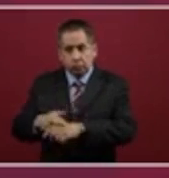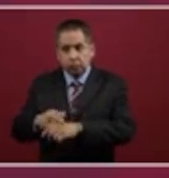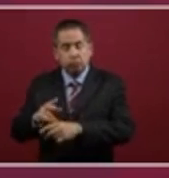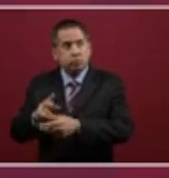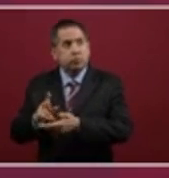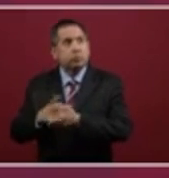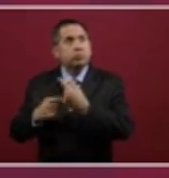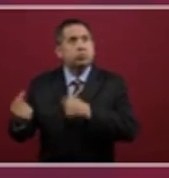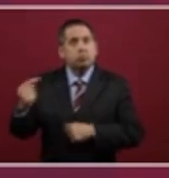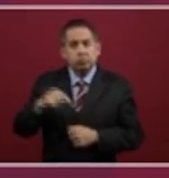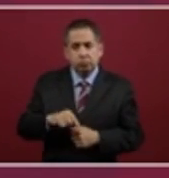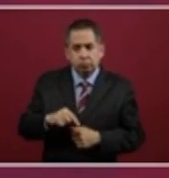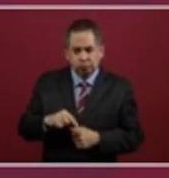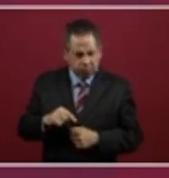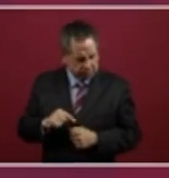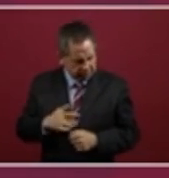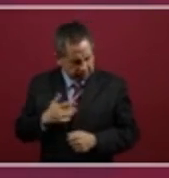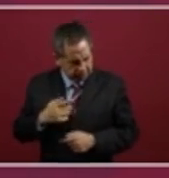regresar